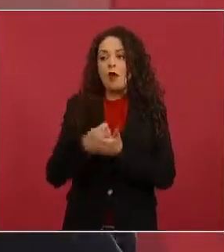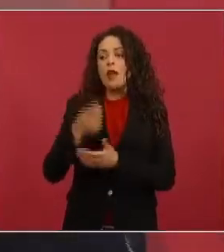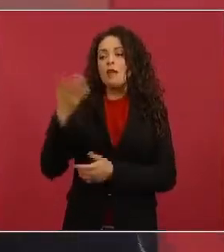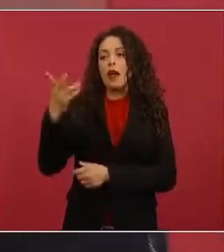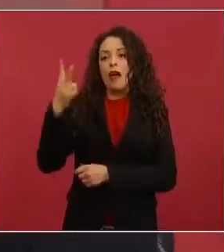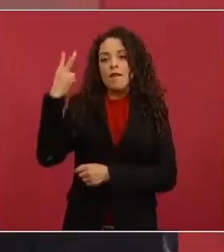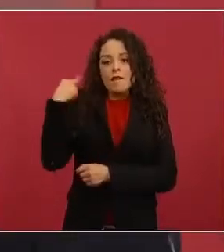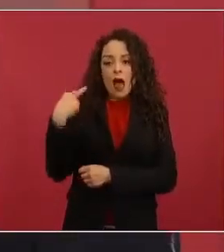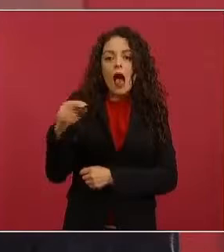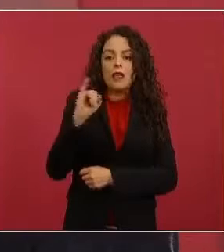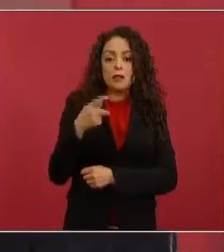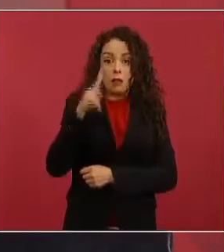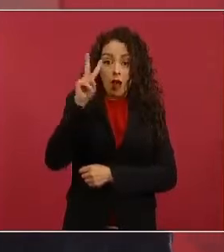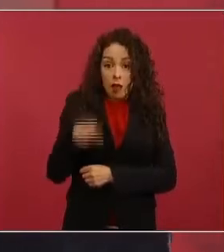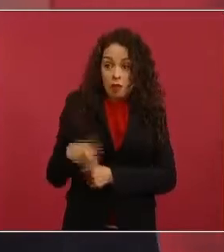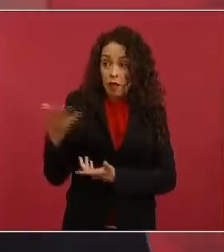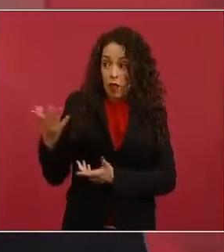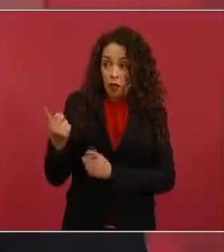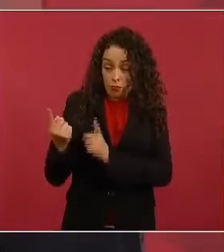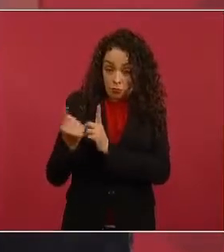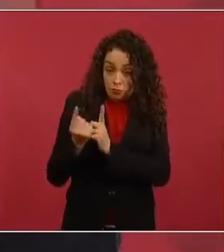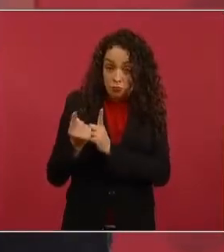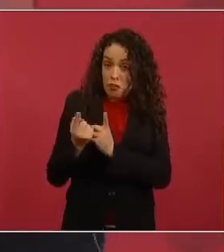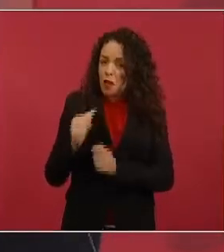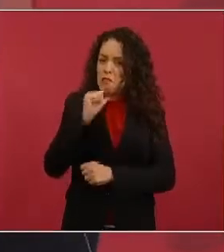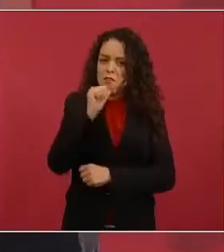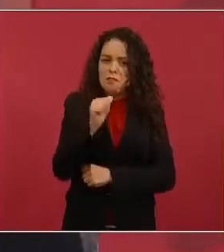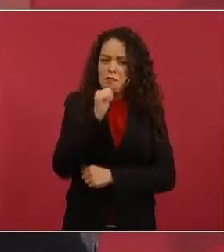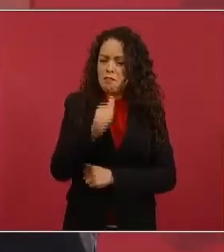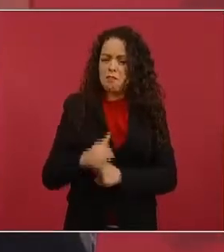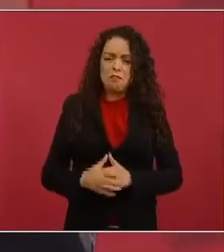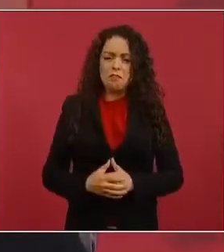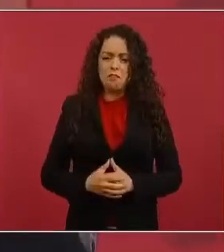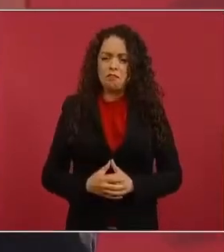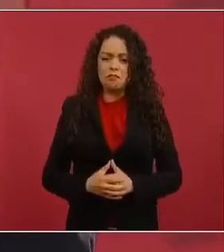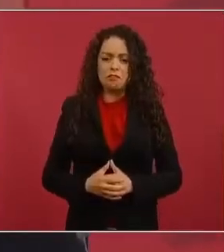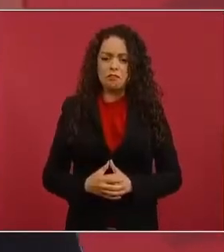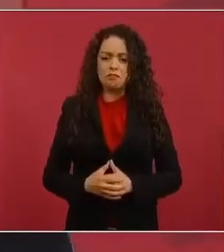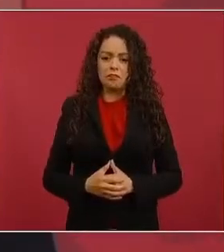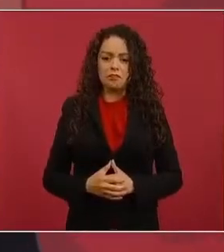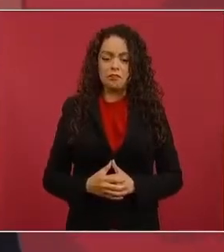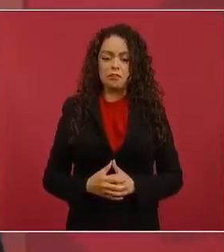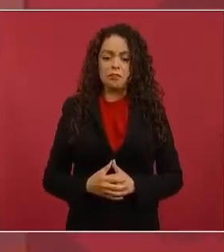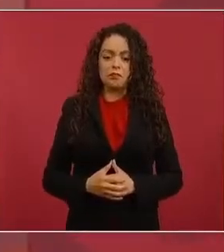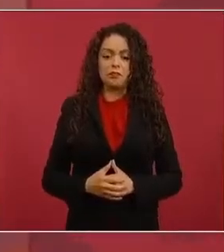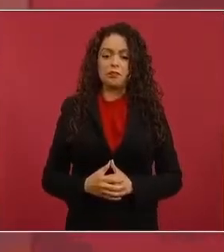hay ninguna relación. Y además, pues ni se le puede